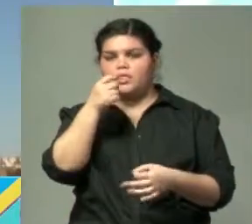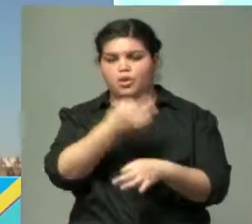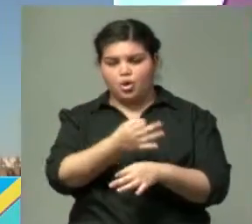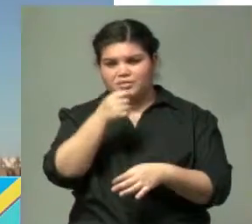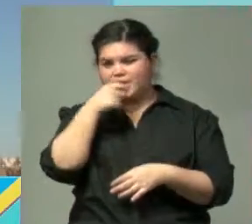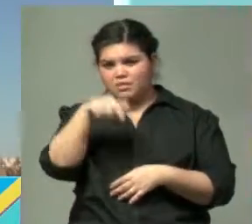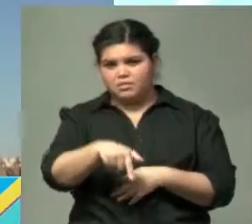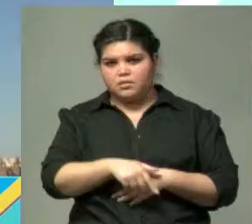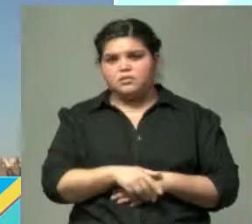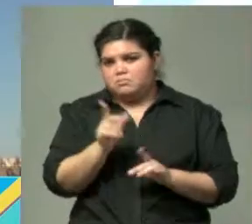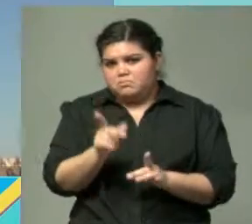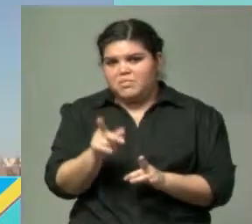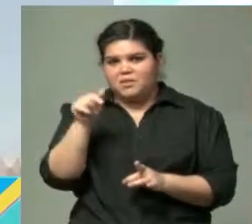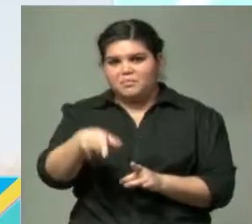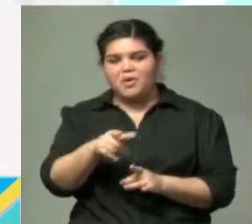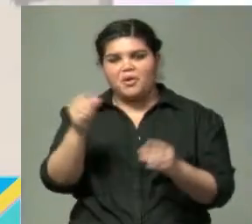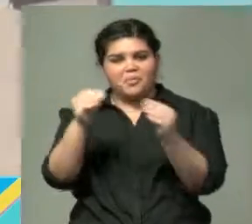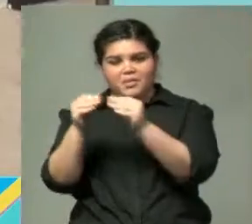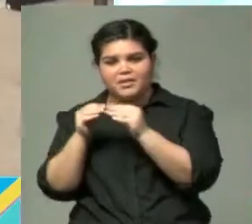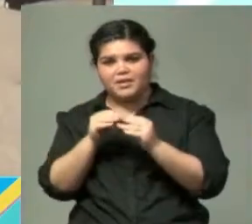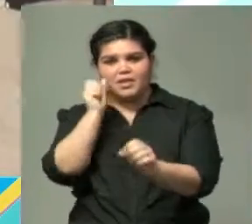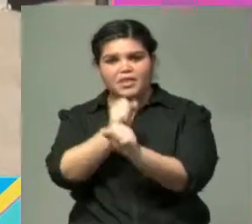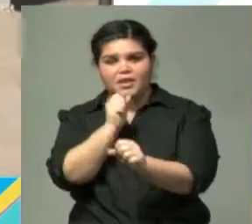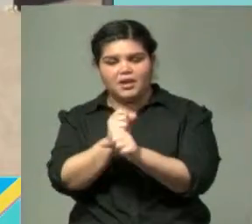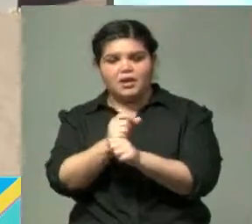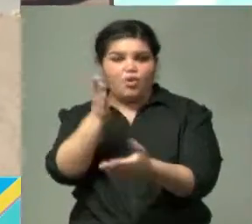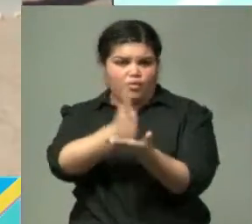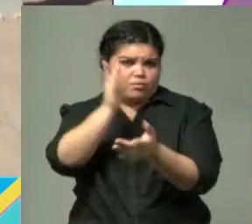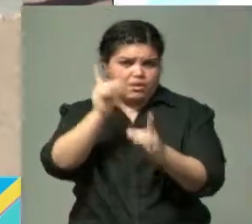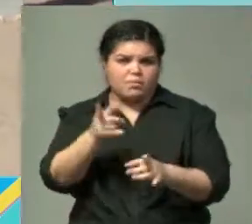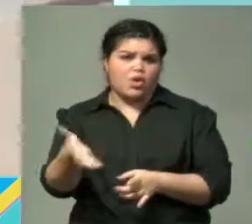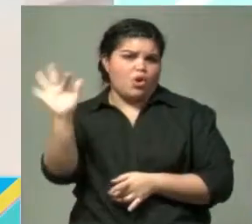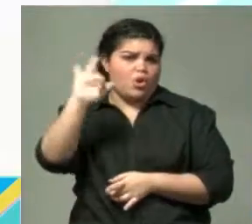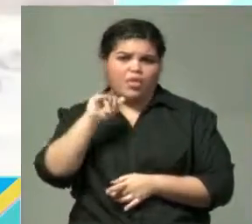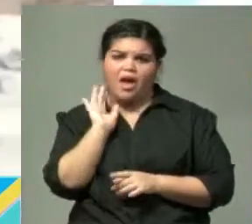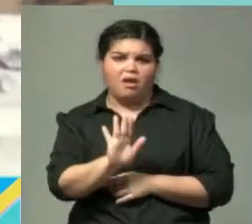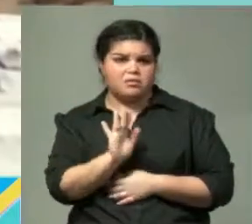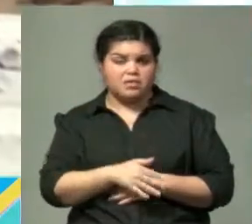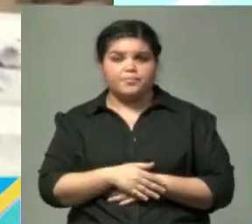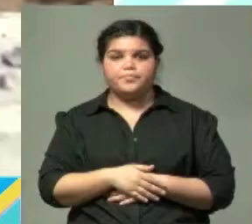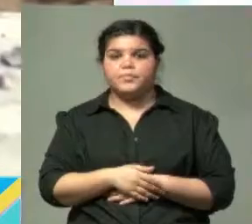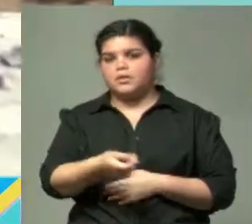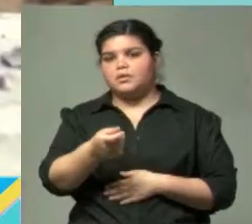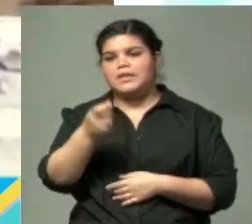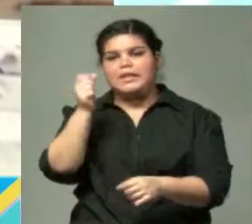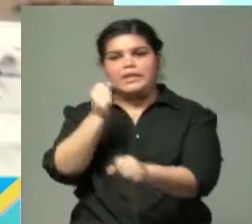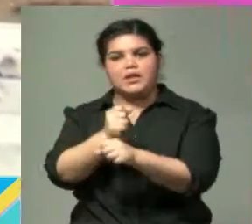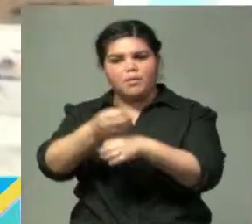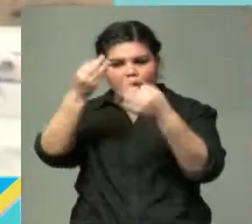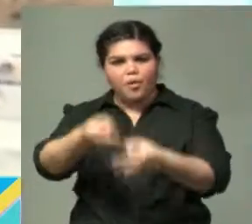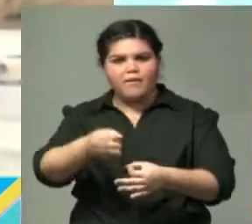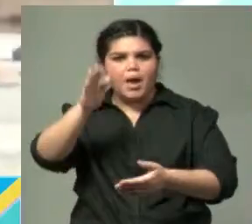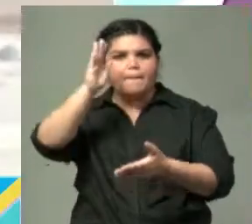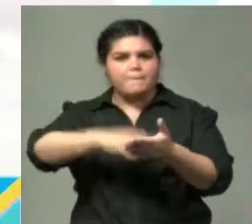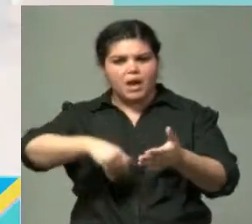sí. Todos mis compañeros de trabajo y de facultad lo viven todos los días. Conseguir un trabajo más o menos en regla, en blanco,